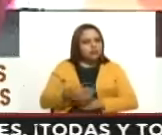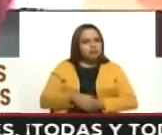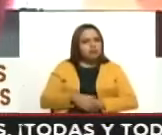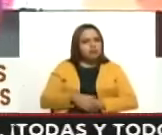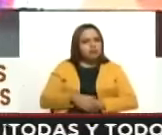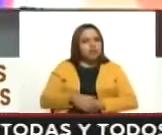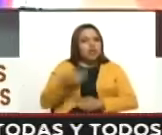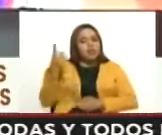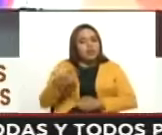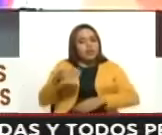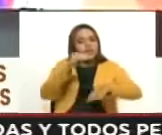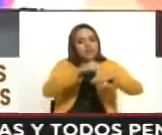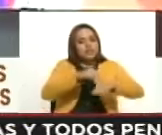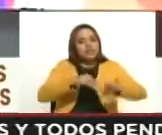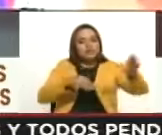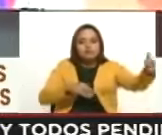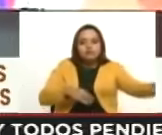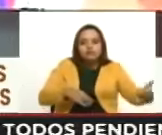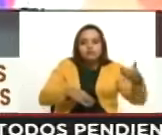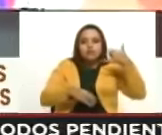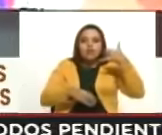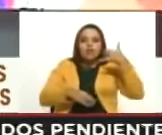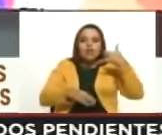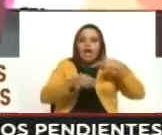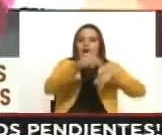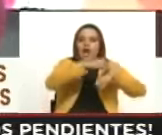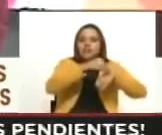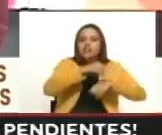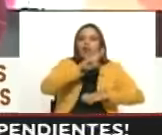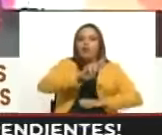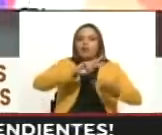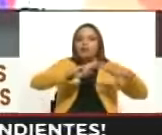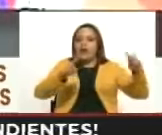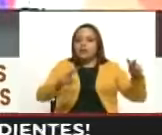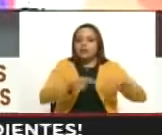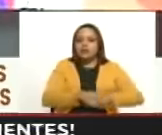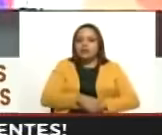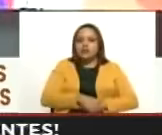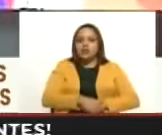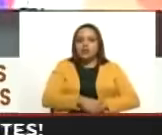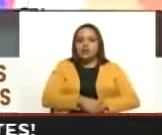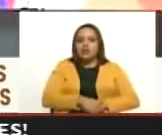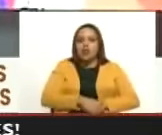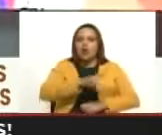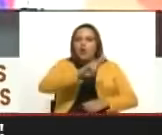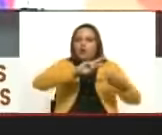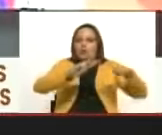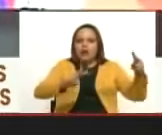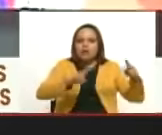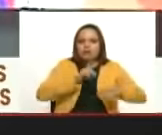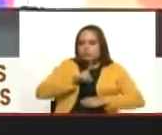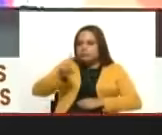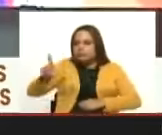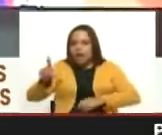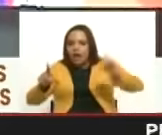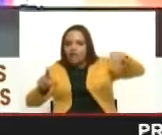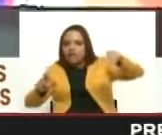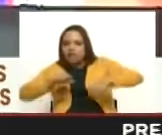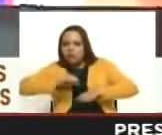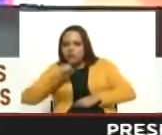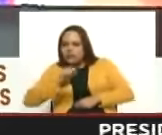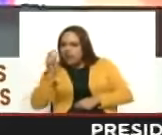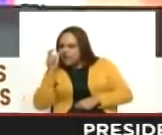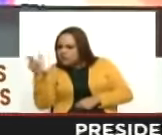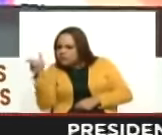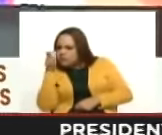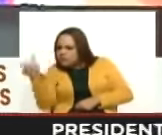Debo reportarlo. ¿A quién lo reporto? Al de la UPAS. ¿El de la UPAS qué va a hacer? Se va a ir para allá de la frente. No es policía. El